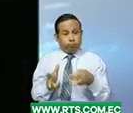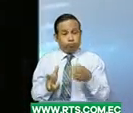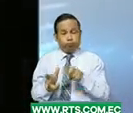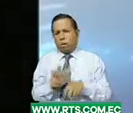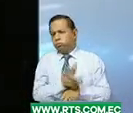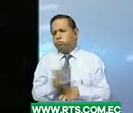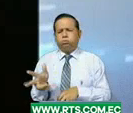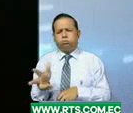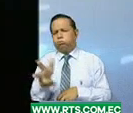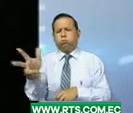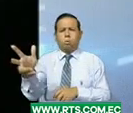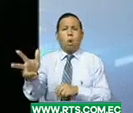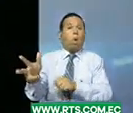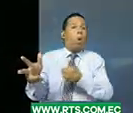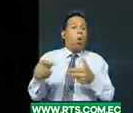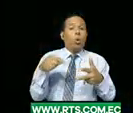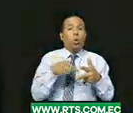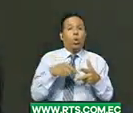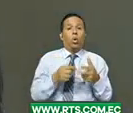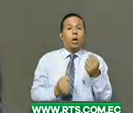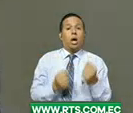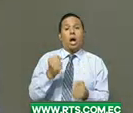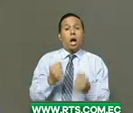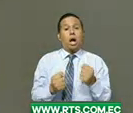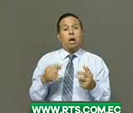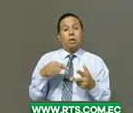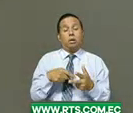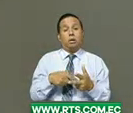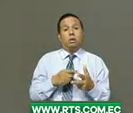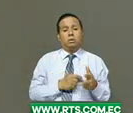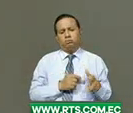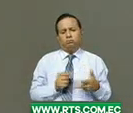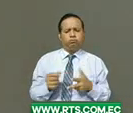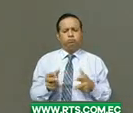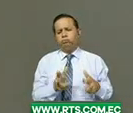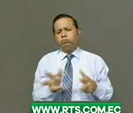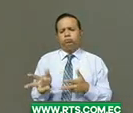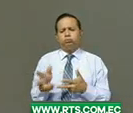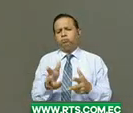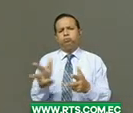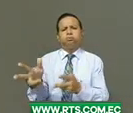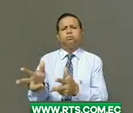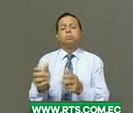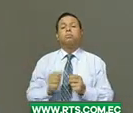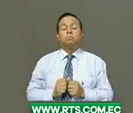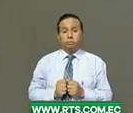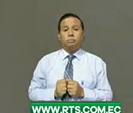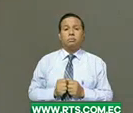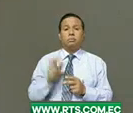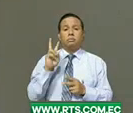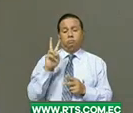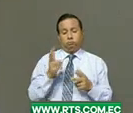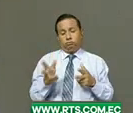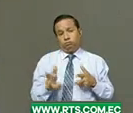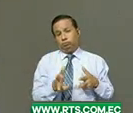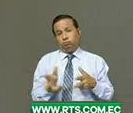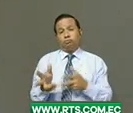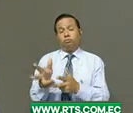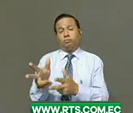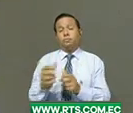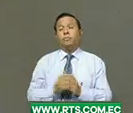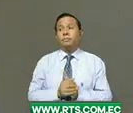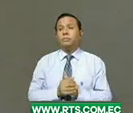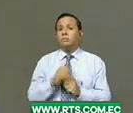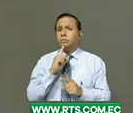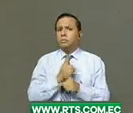de suceso, y el otro vehículo es en donde se ocultaba el victimario que se encontraba ocultándose de la autoridad. Si ya se